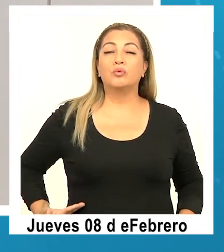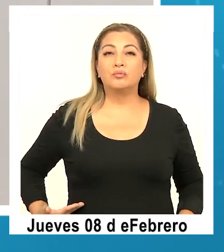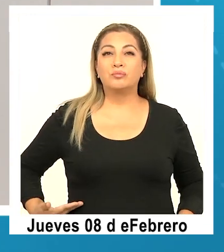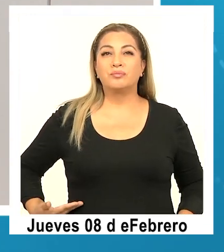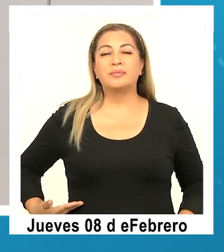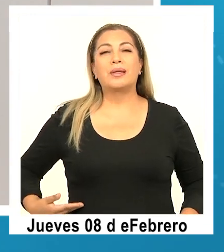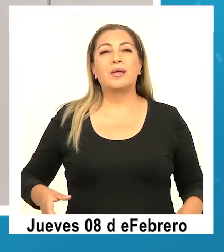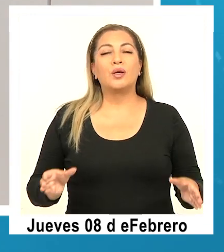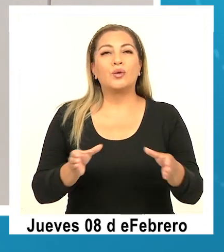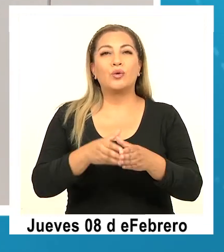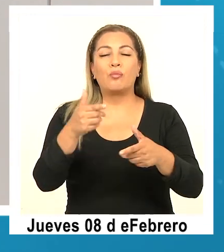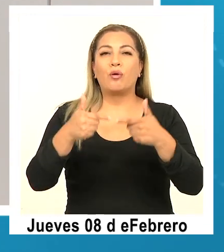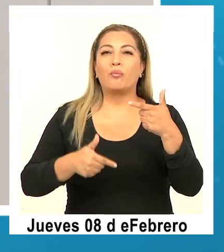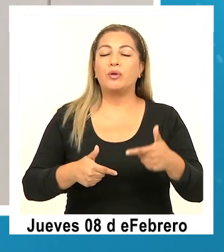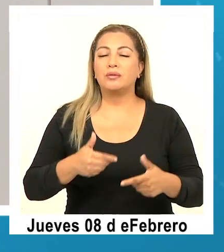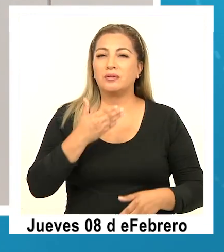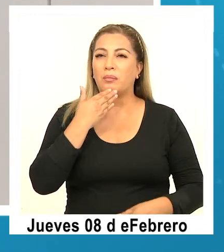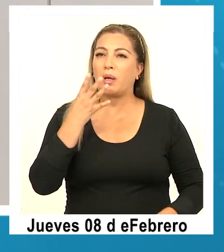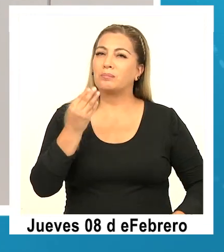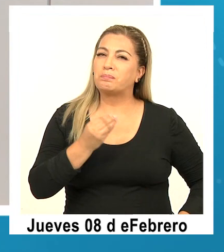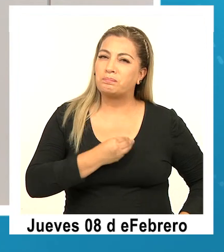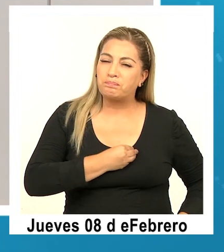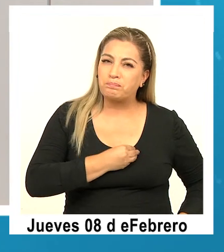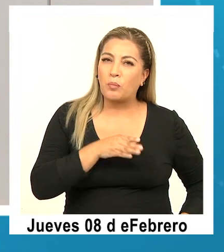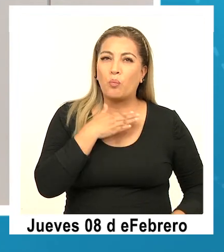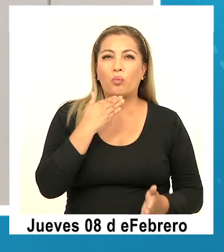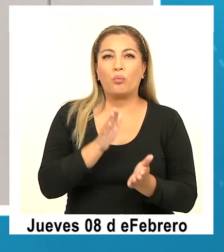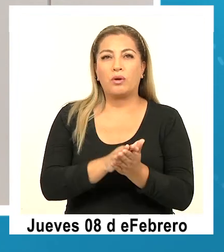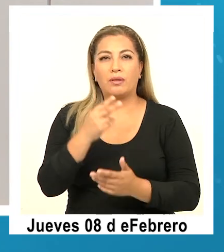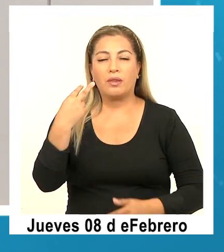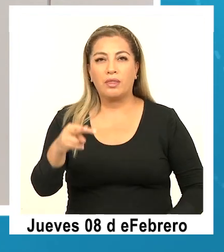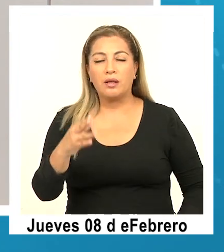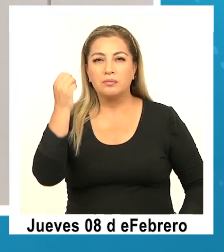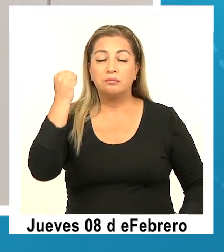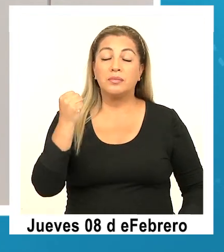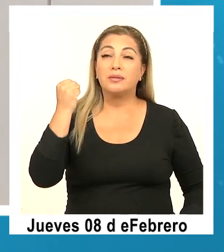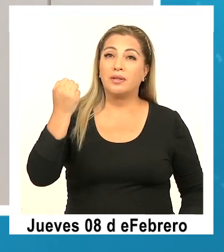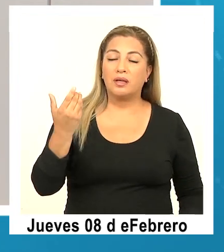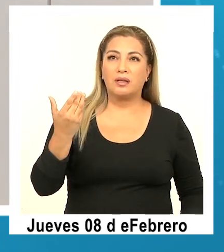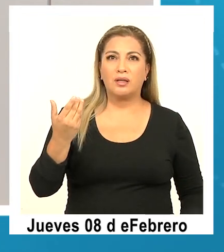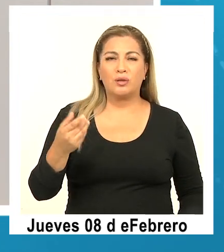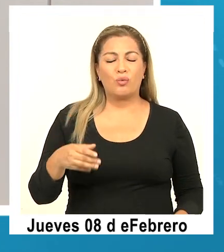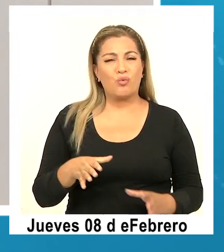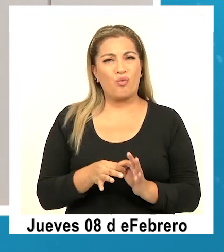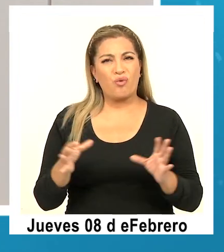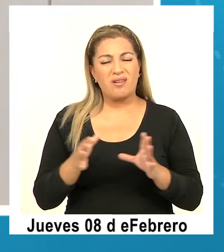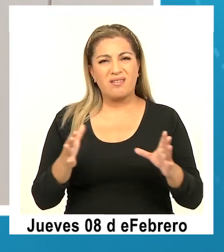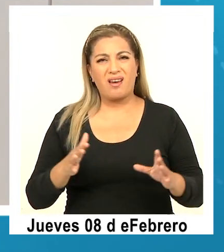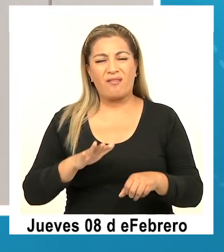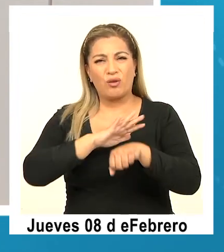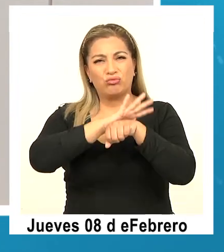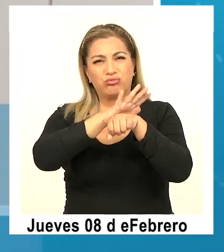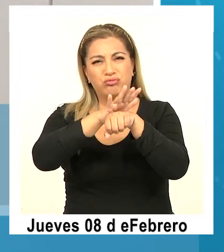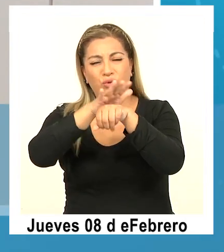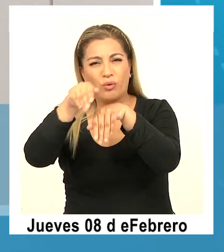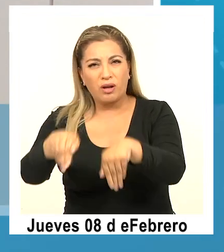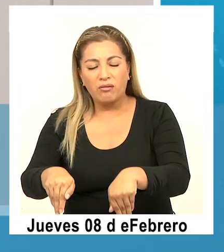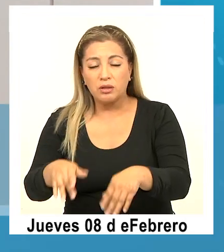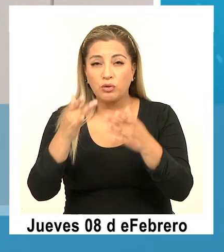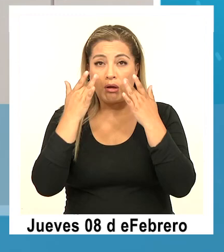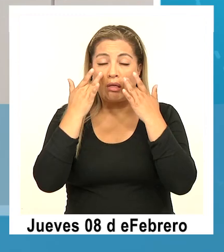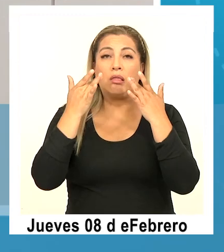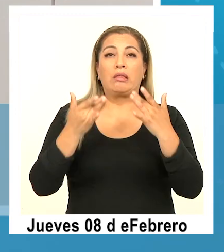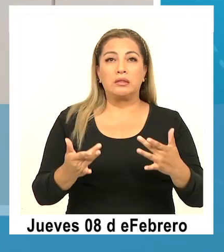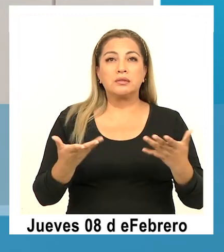también lamentar su fallecimiento y las condiciones trágicas también del mismo. La verdad es que es muy